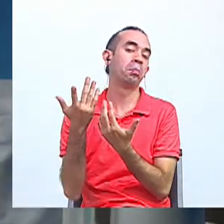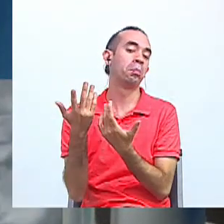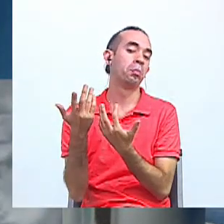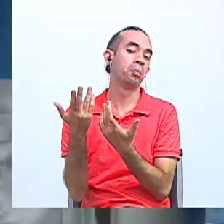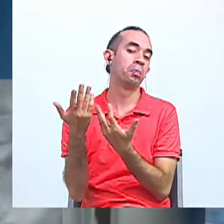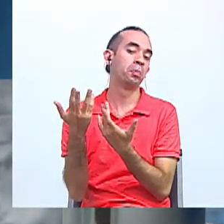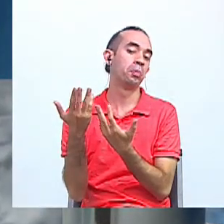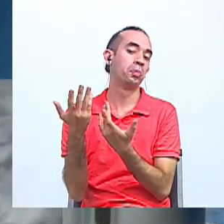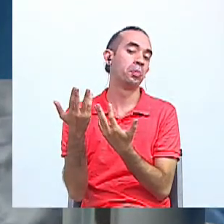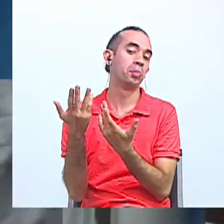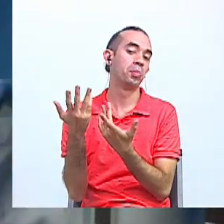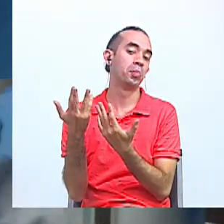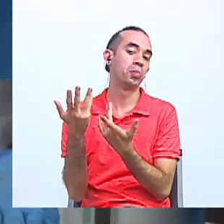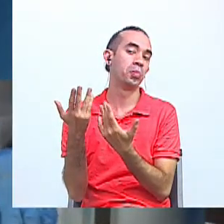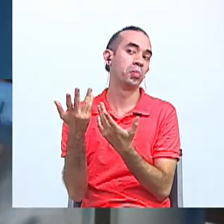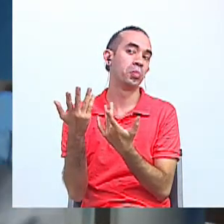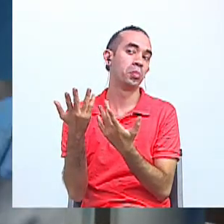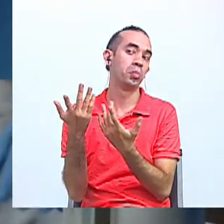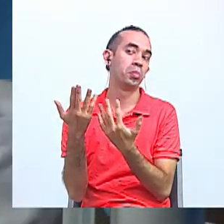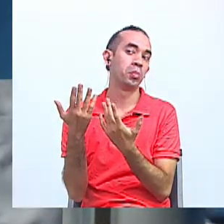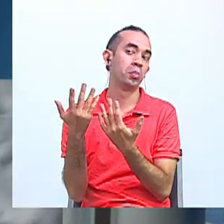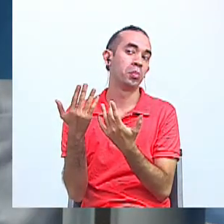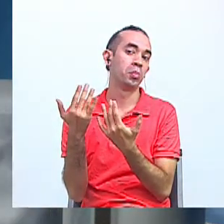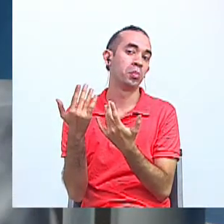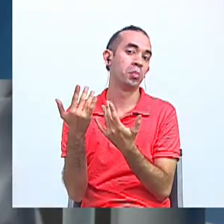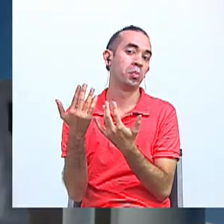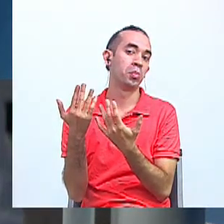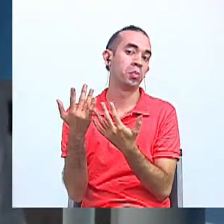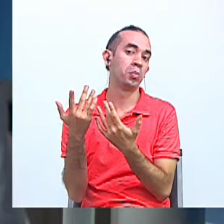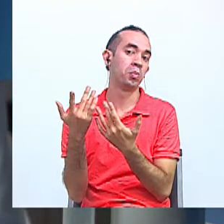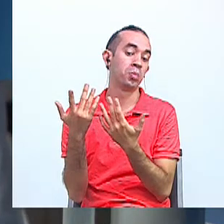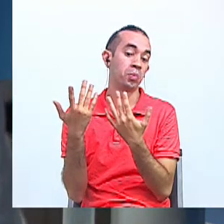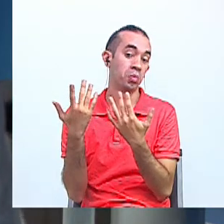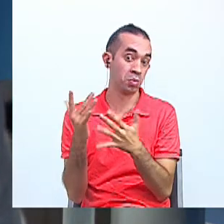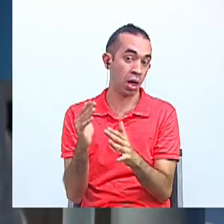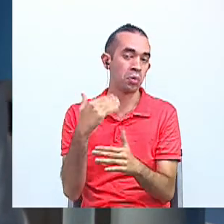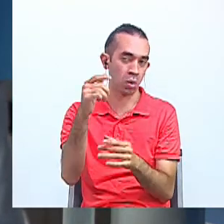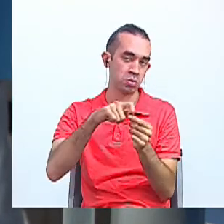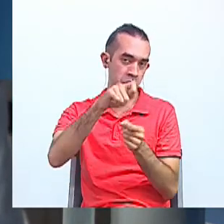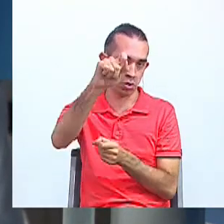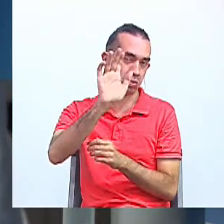dé ya totalmente un volumen desplazado, podemos proceder a la medición.